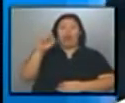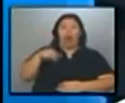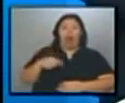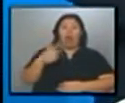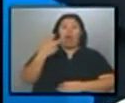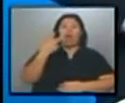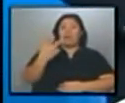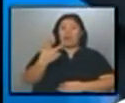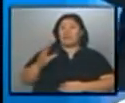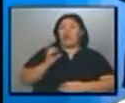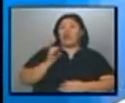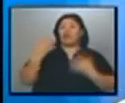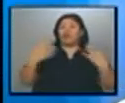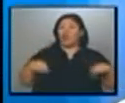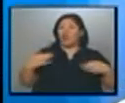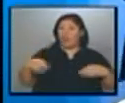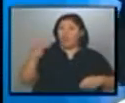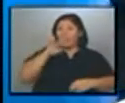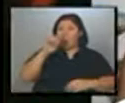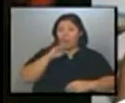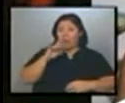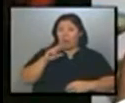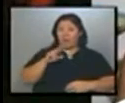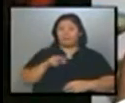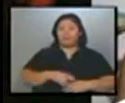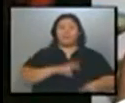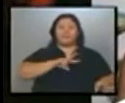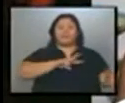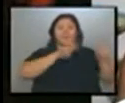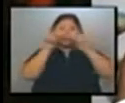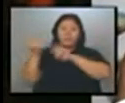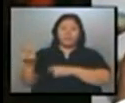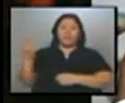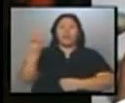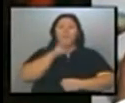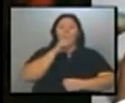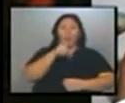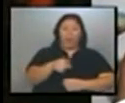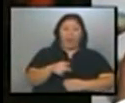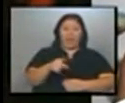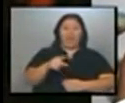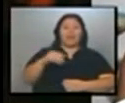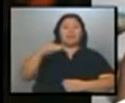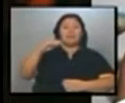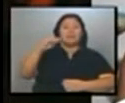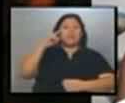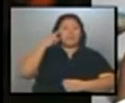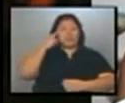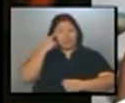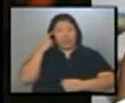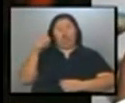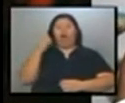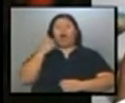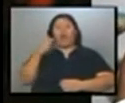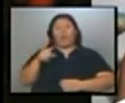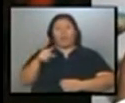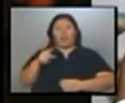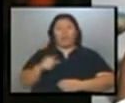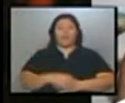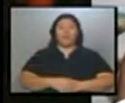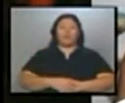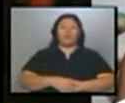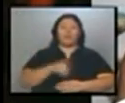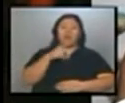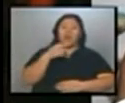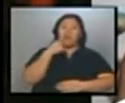ella? Y este es... la China con Benjamín y este título. Benja es un príncipe y chapa más que